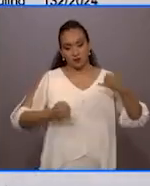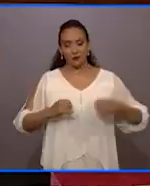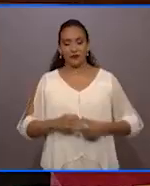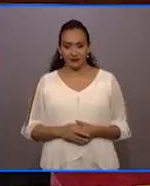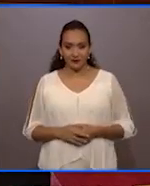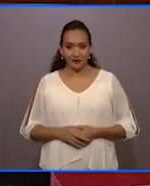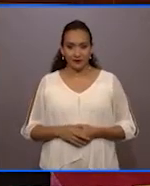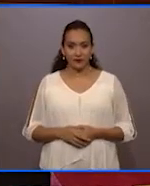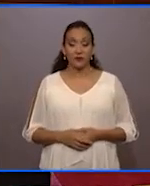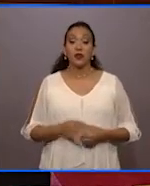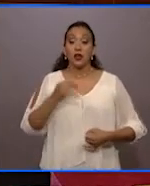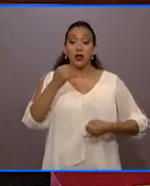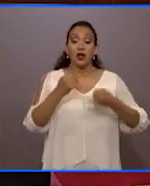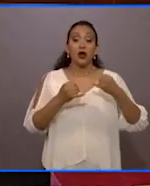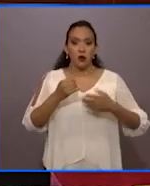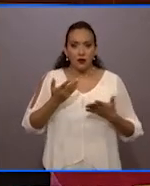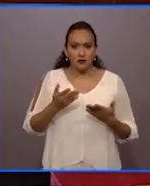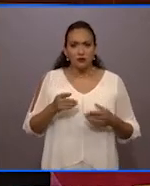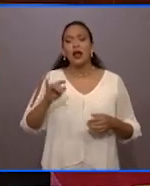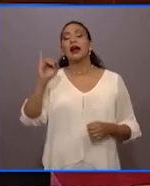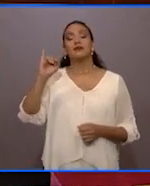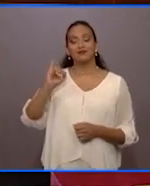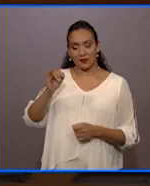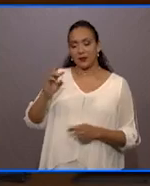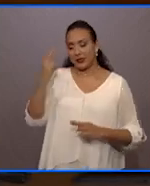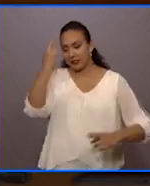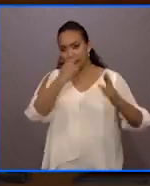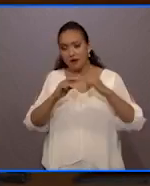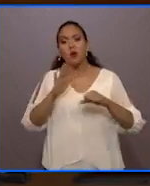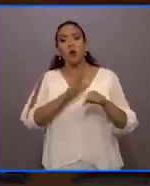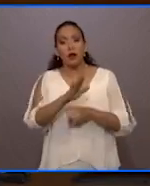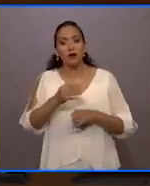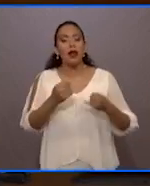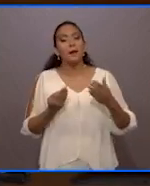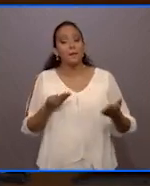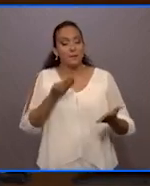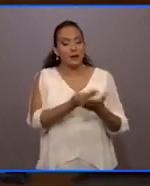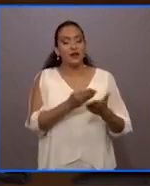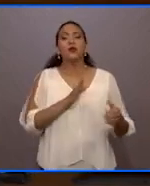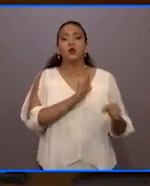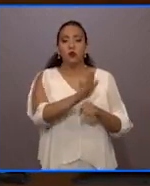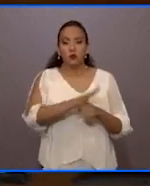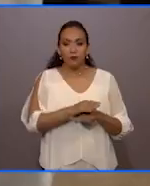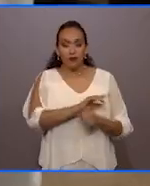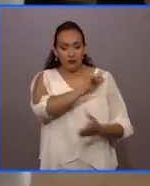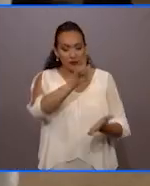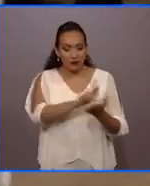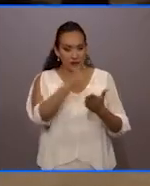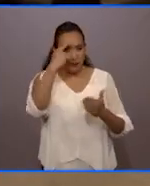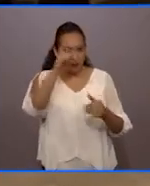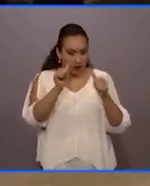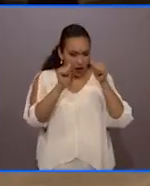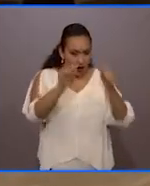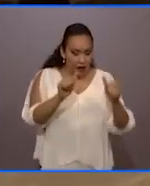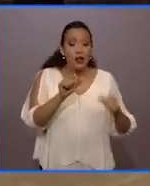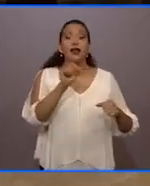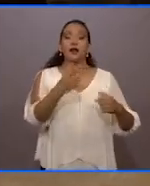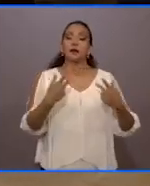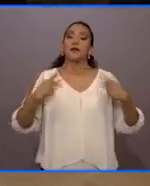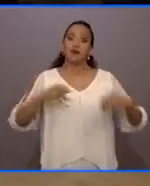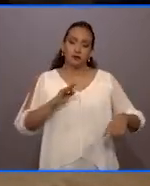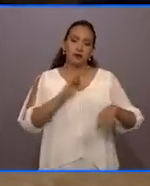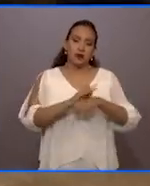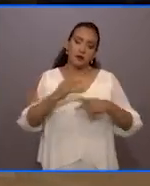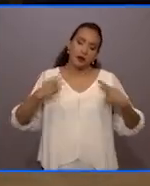Federación. El jueves, el Pleno avanzó en el estudio y resolución de una acción promovida contra la disposición de la Ley para la Atención, Inclusión y Protección